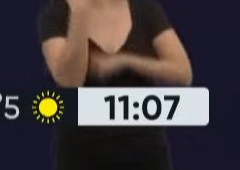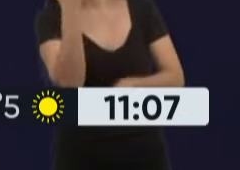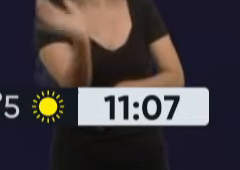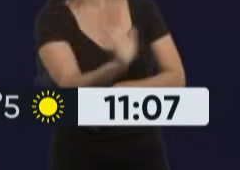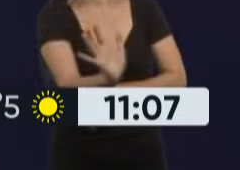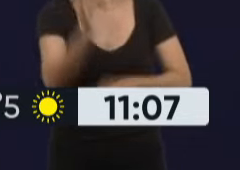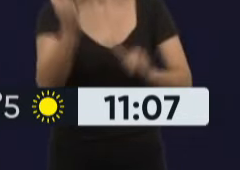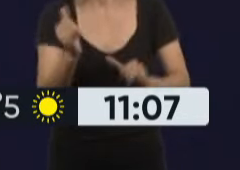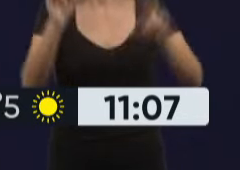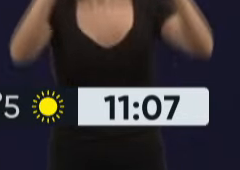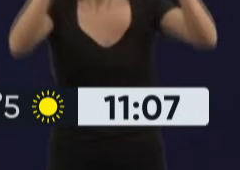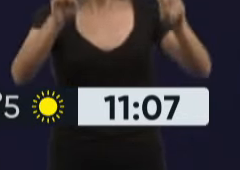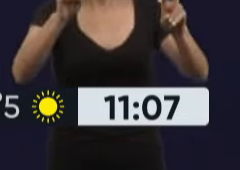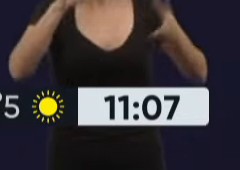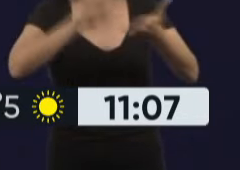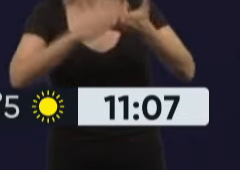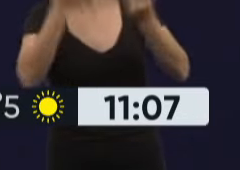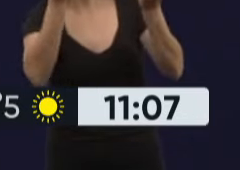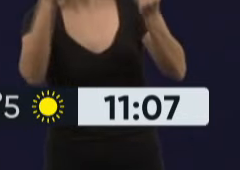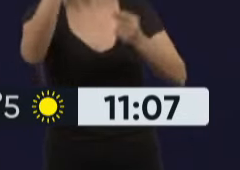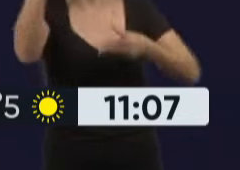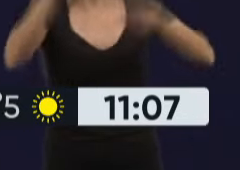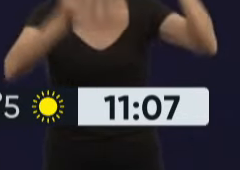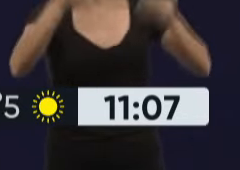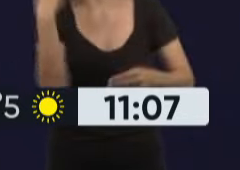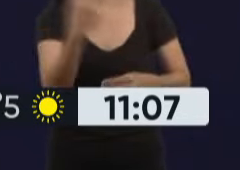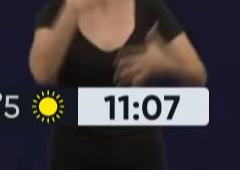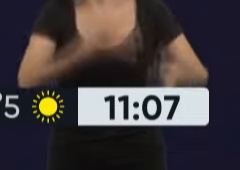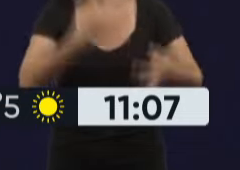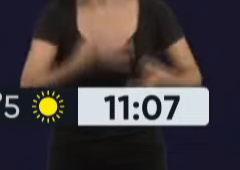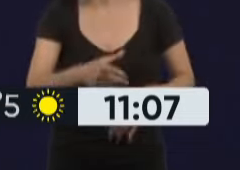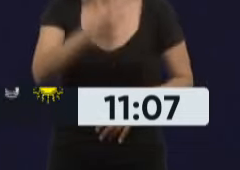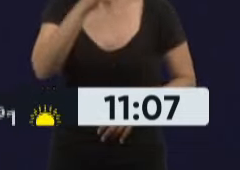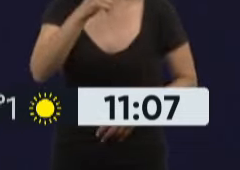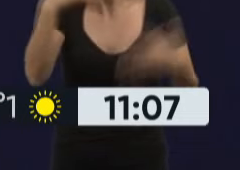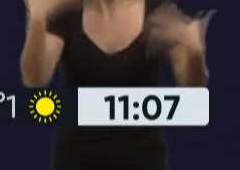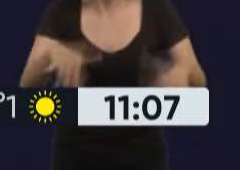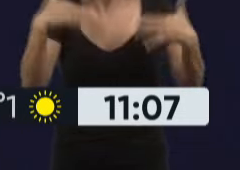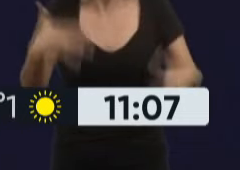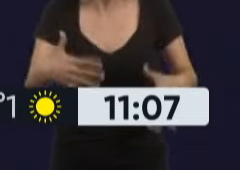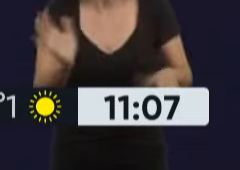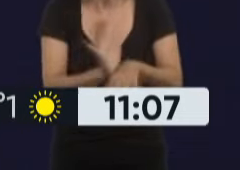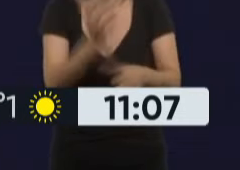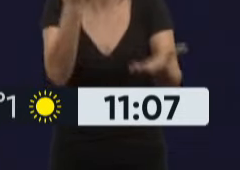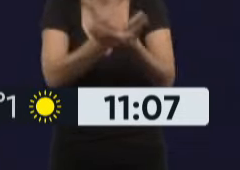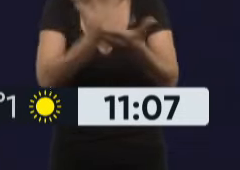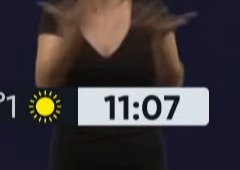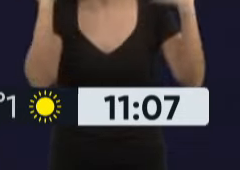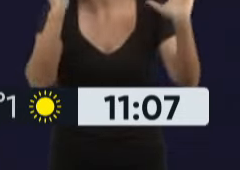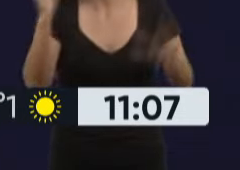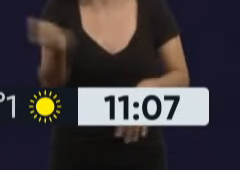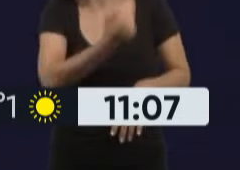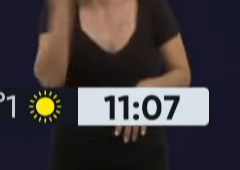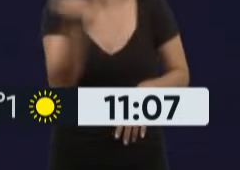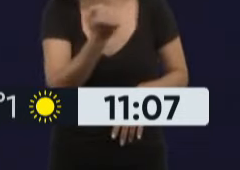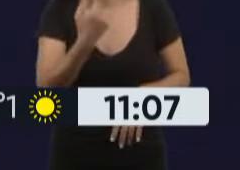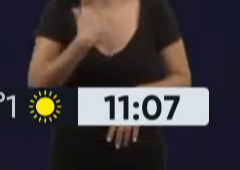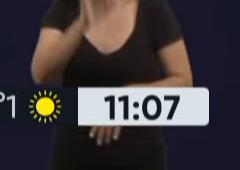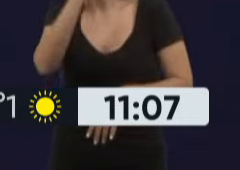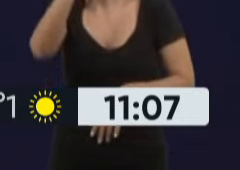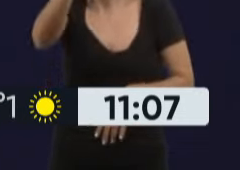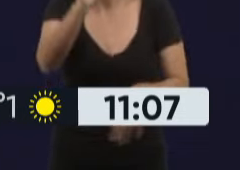tipo de cuestiones parece una anécdota pero no es menor jamás sea por falta de